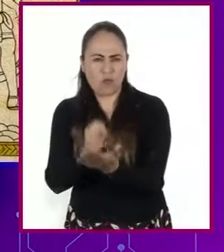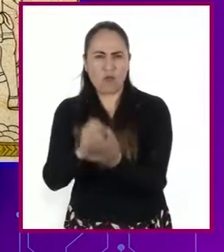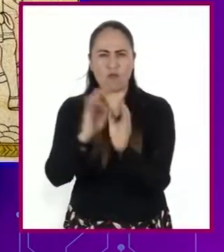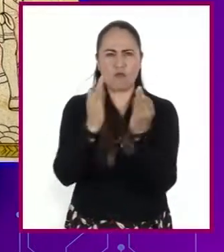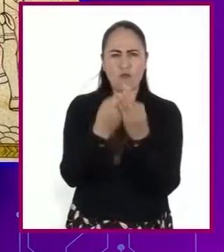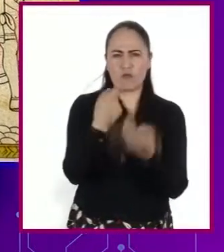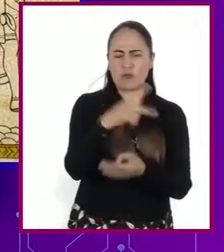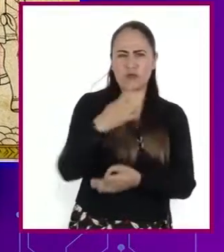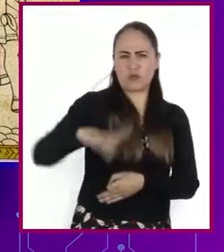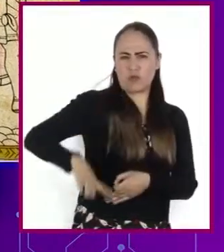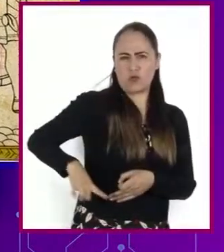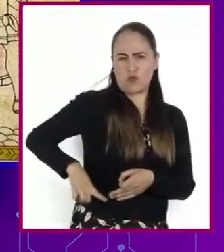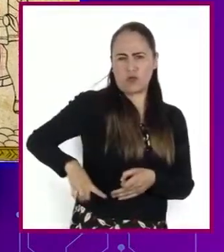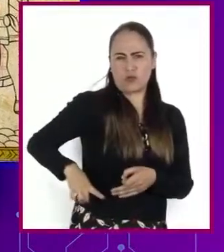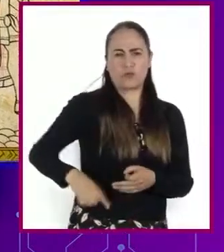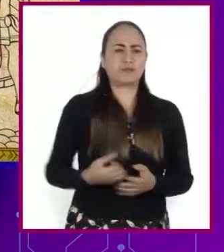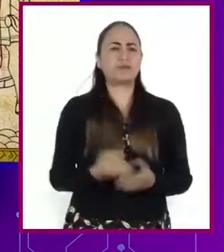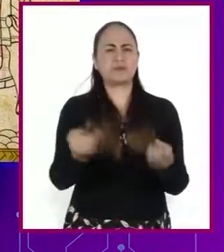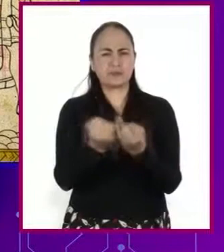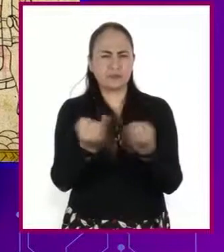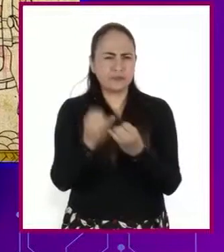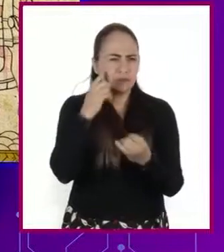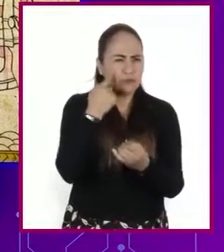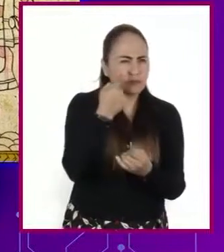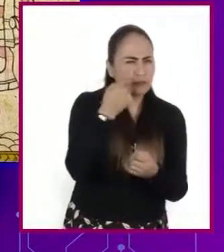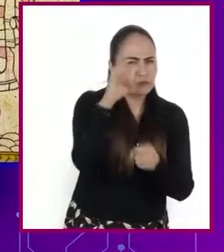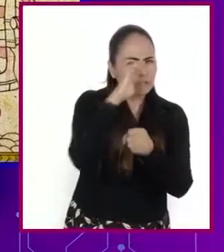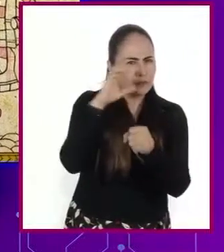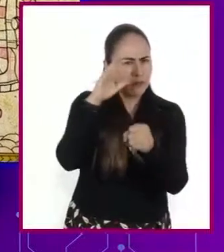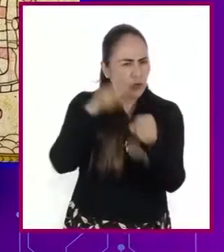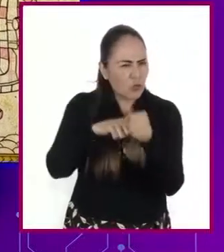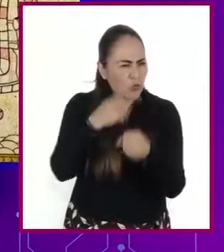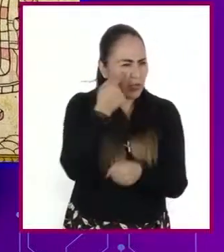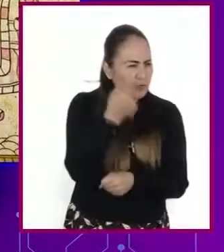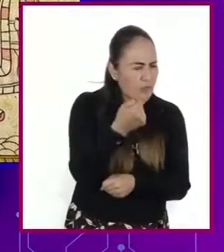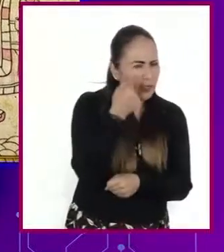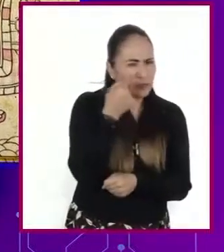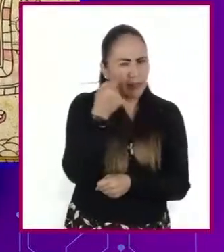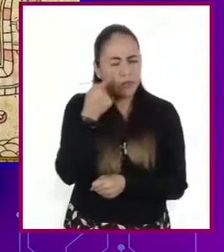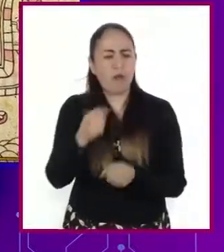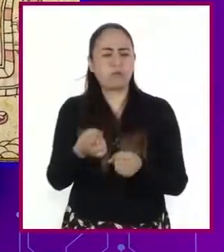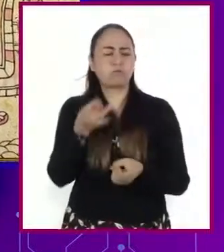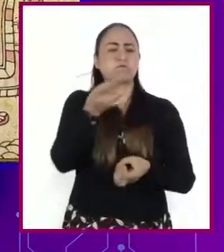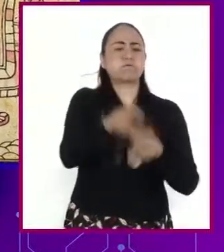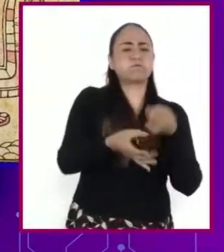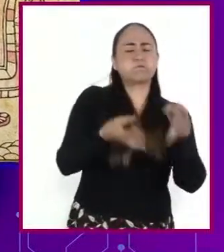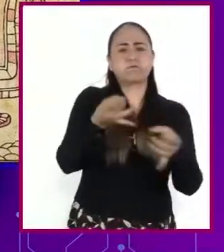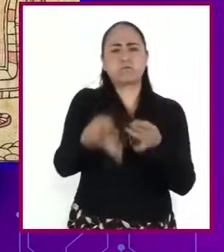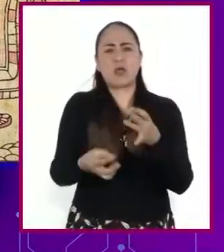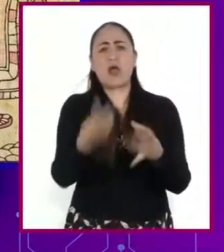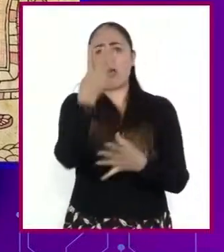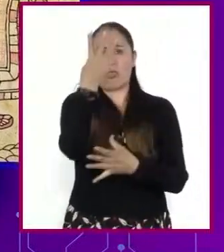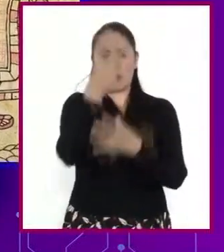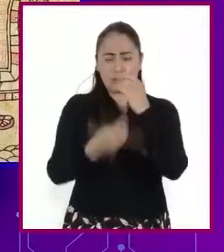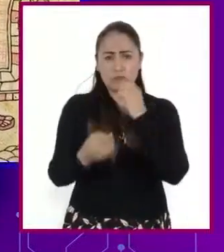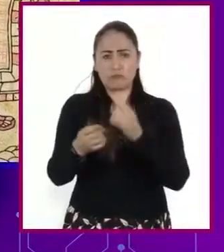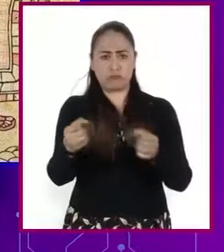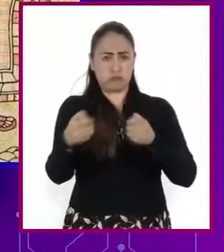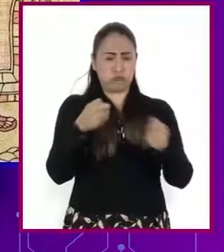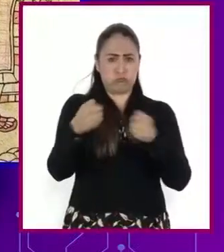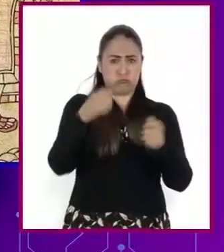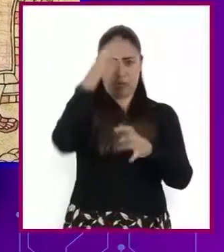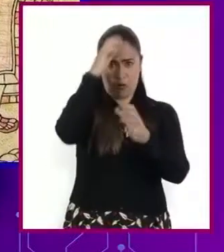religiosas se legitimaron a partir del derecho divino y de la necesidad de cristianizar a los indígenas. Los españoles